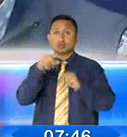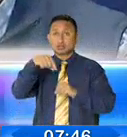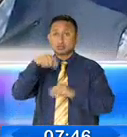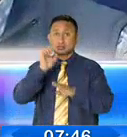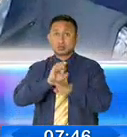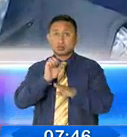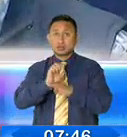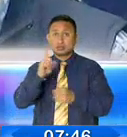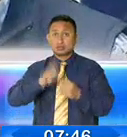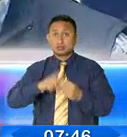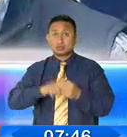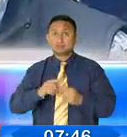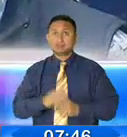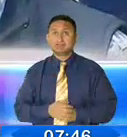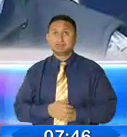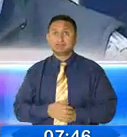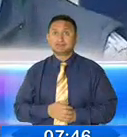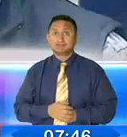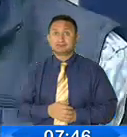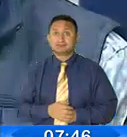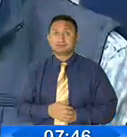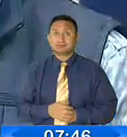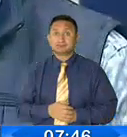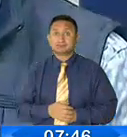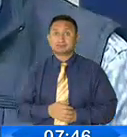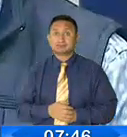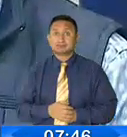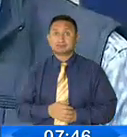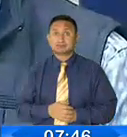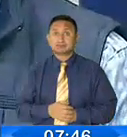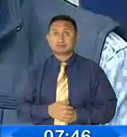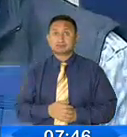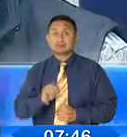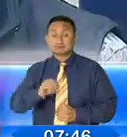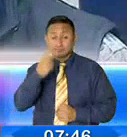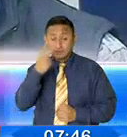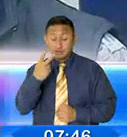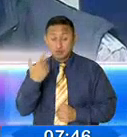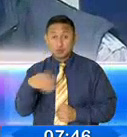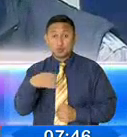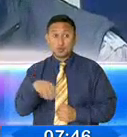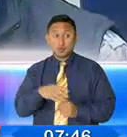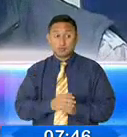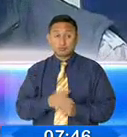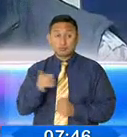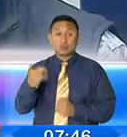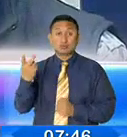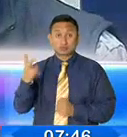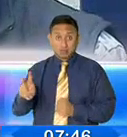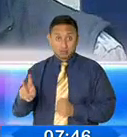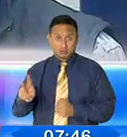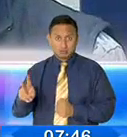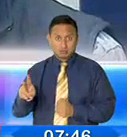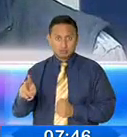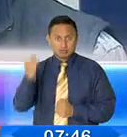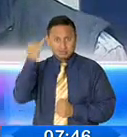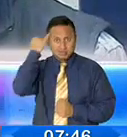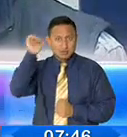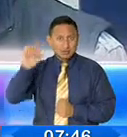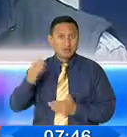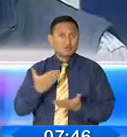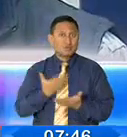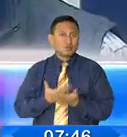Quito, y me he encontrado con gratas sorpresas de que ellos también tienen propuestas